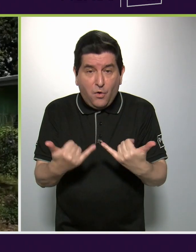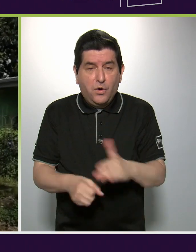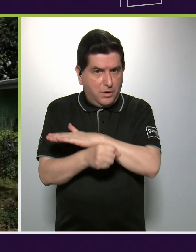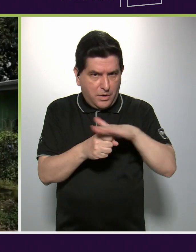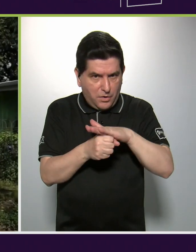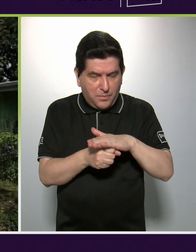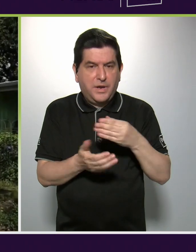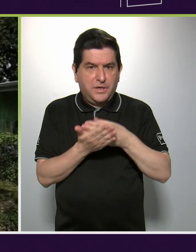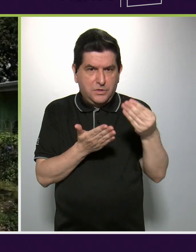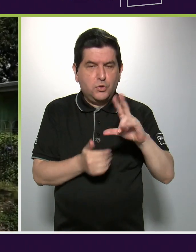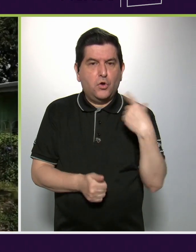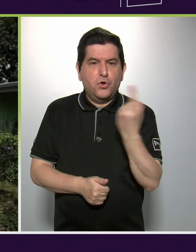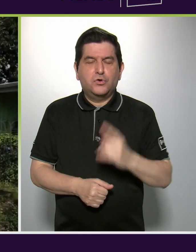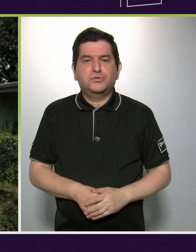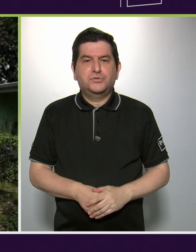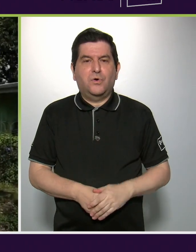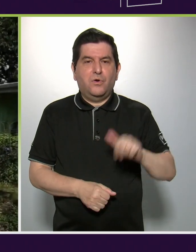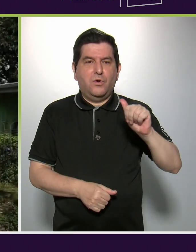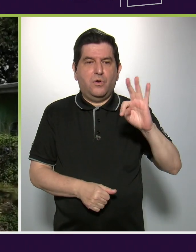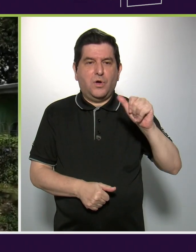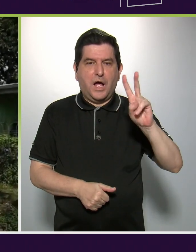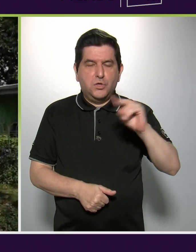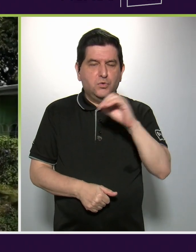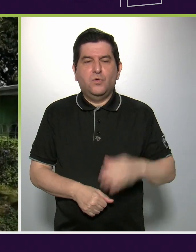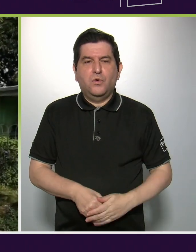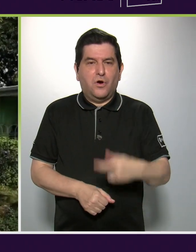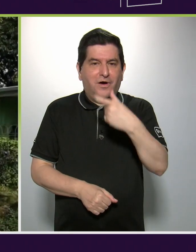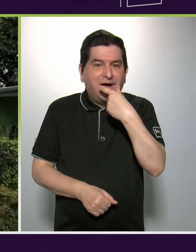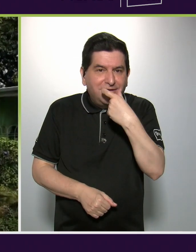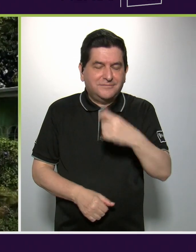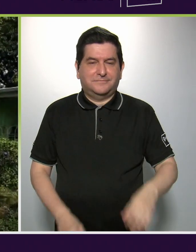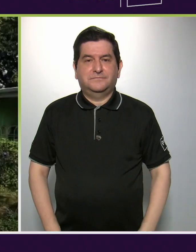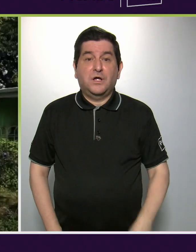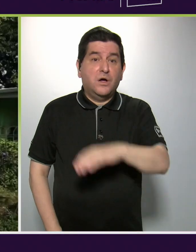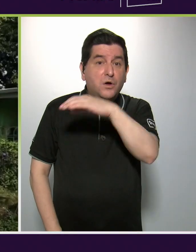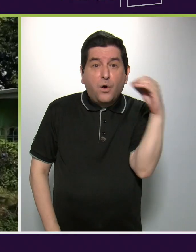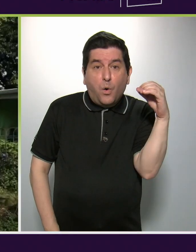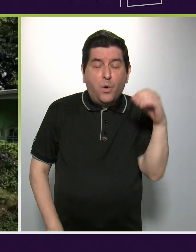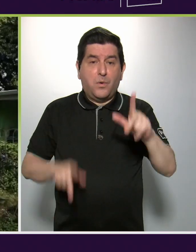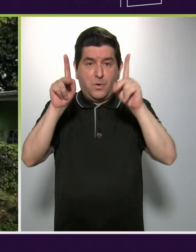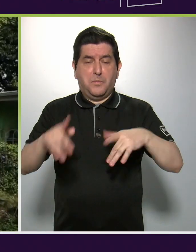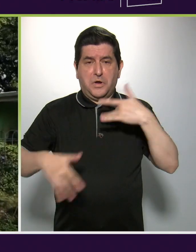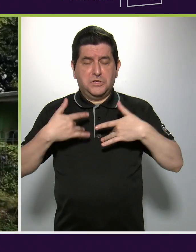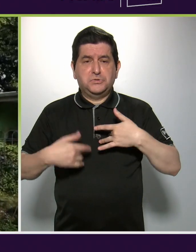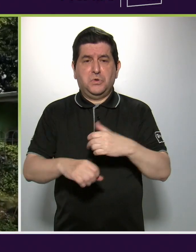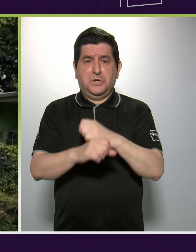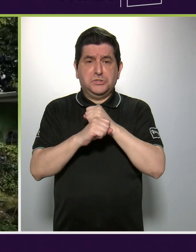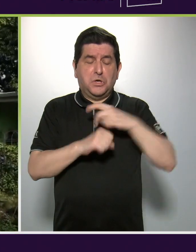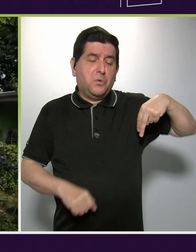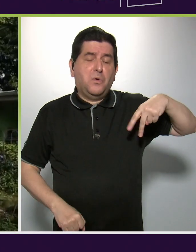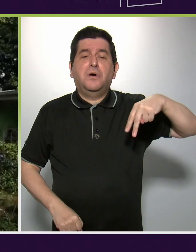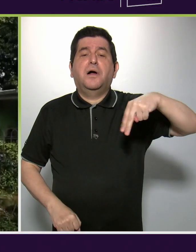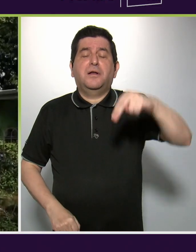actualmente le alcanzan para comprar más allá de una lata de atún o para comprar más allá de una galleta de soda, o si realmente la persona se siente seguro